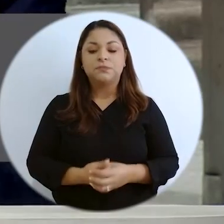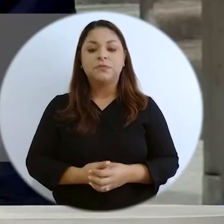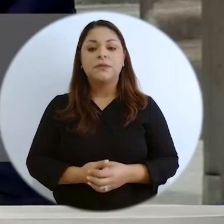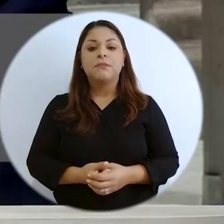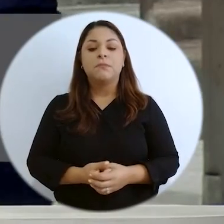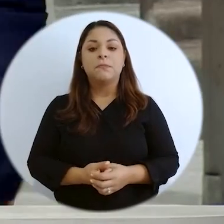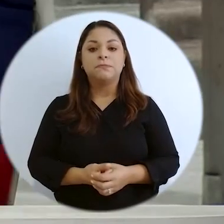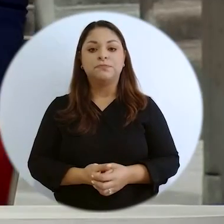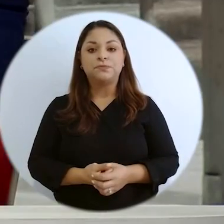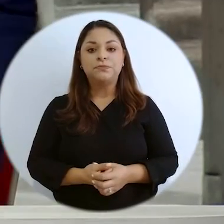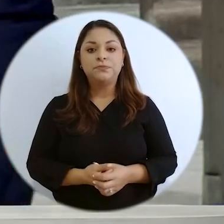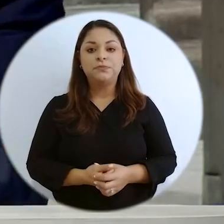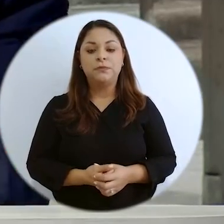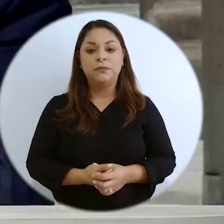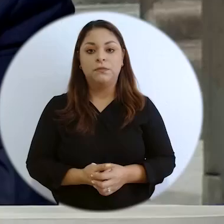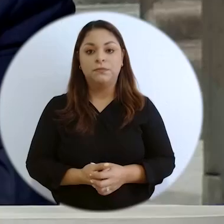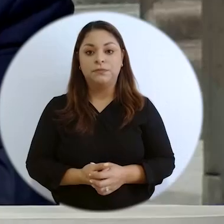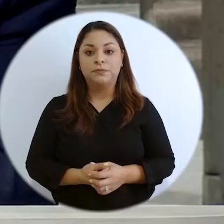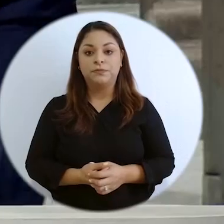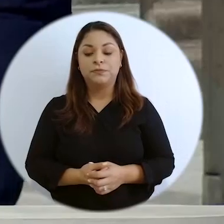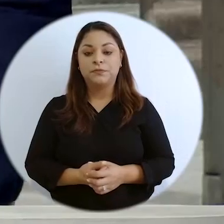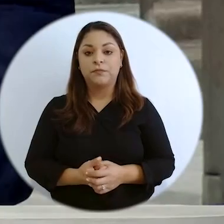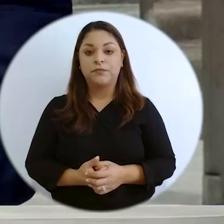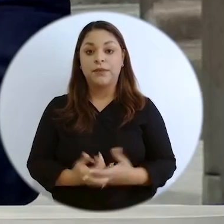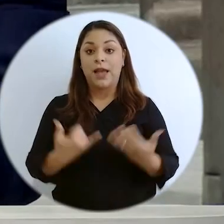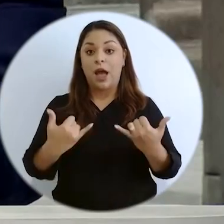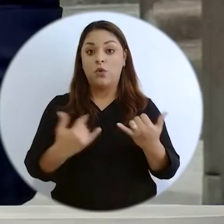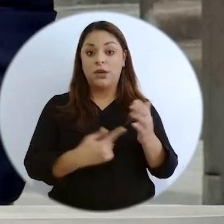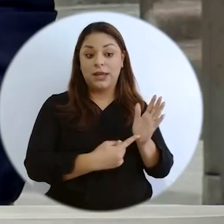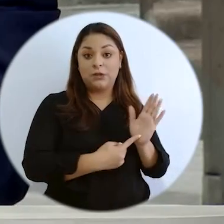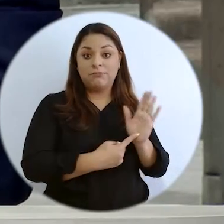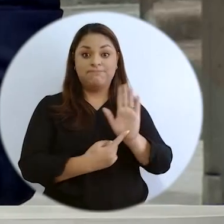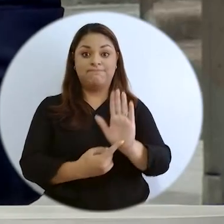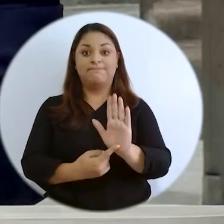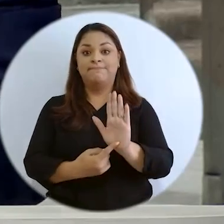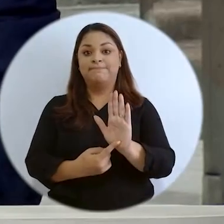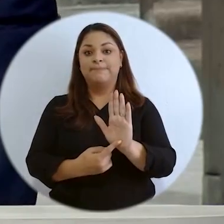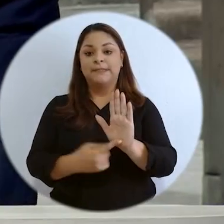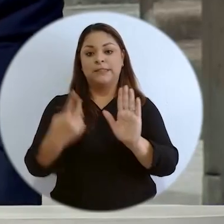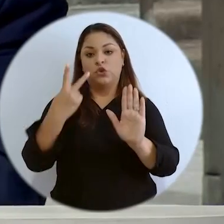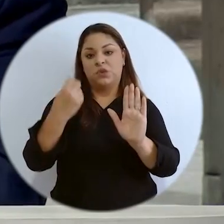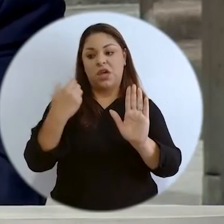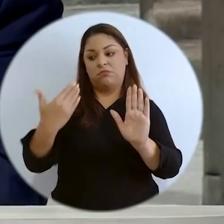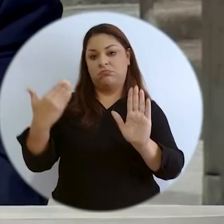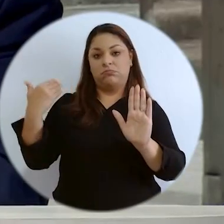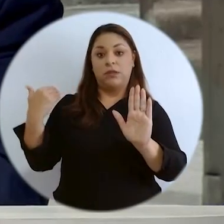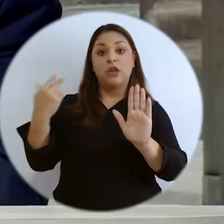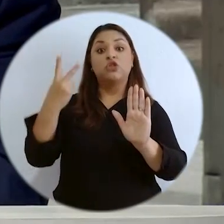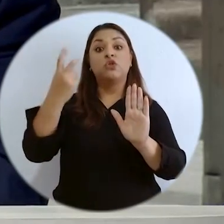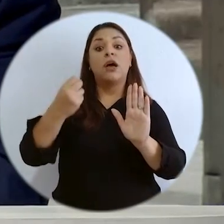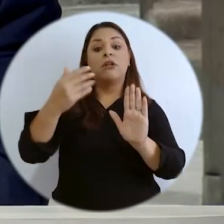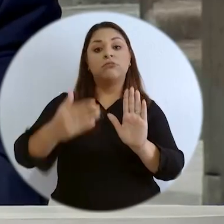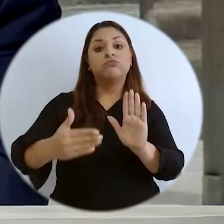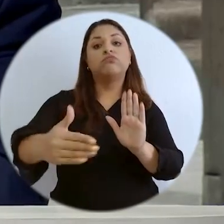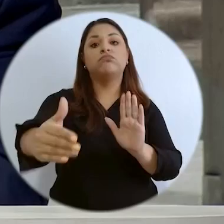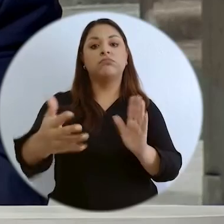ante el escenario que se nos presenta para los próximos 2